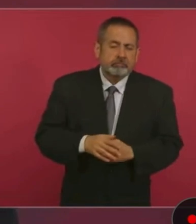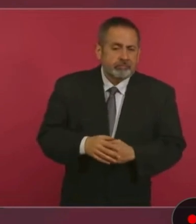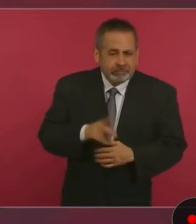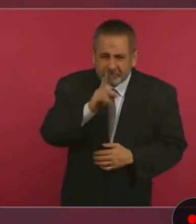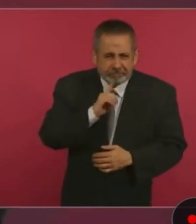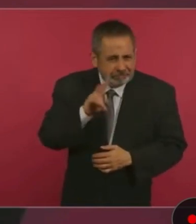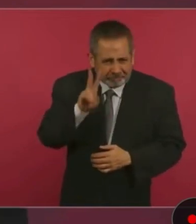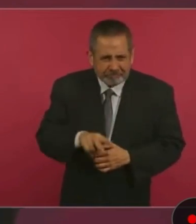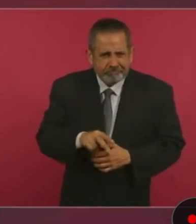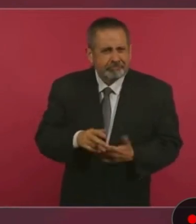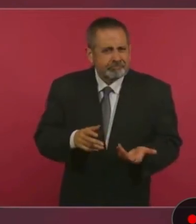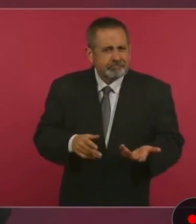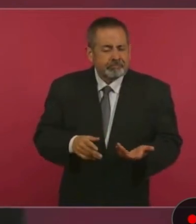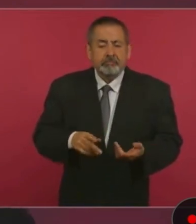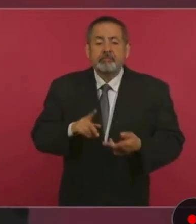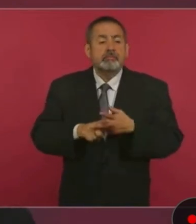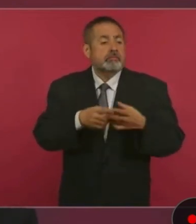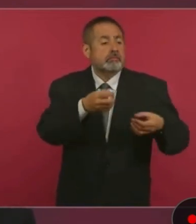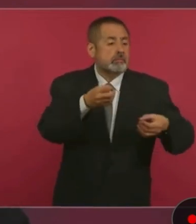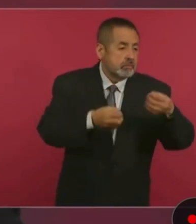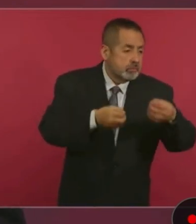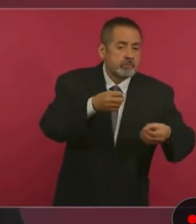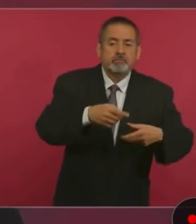jueces, magistrados, ministros.